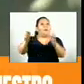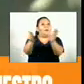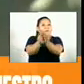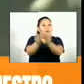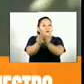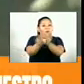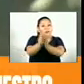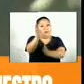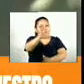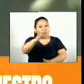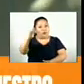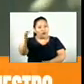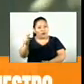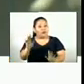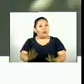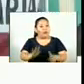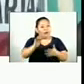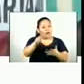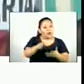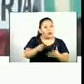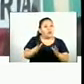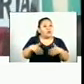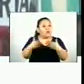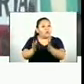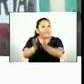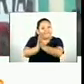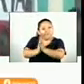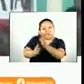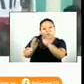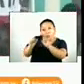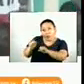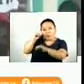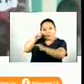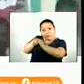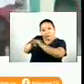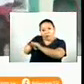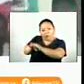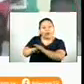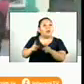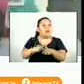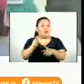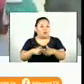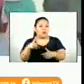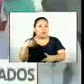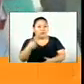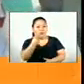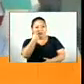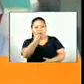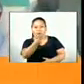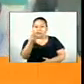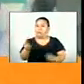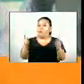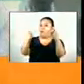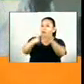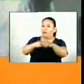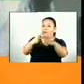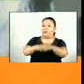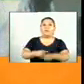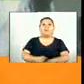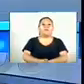como base sobre la cual se puede hacer una solicitud de condición de refugiado por lo que estamos viendo cambios significativos